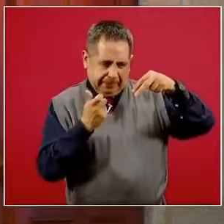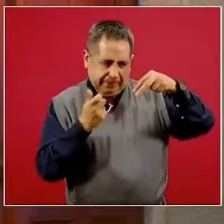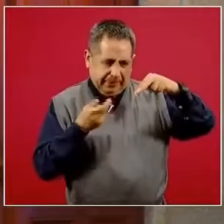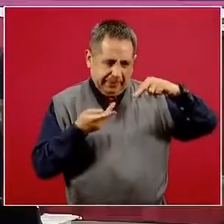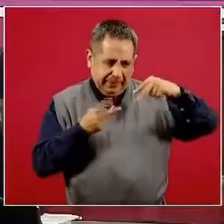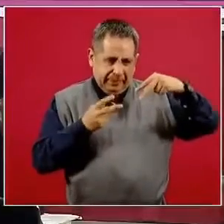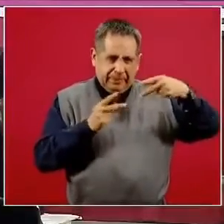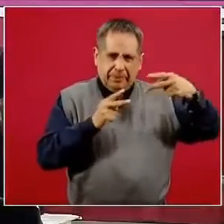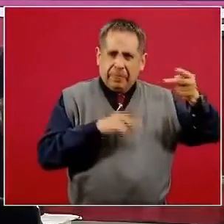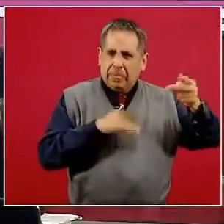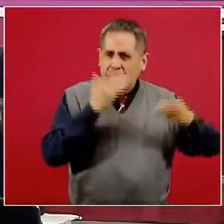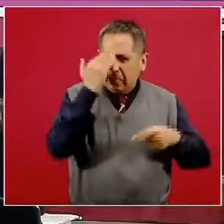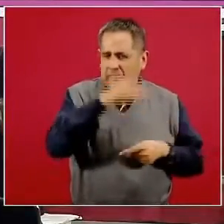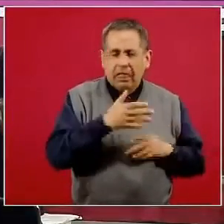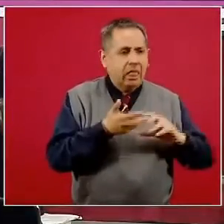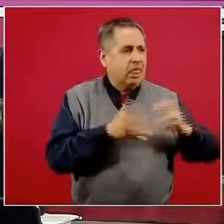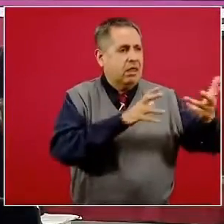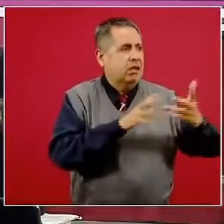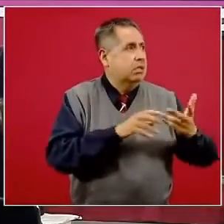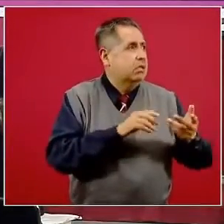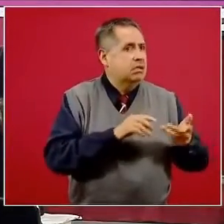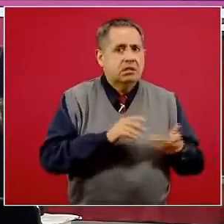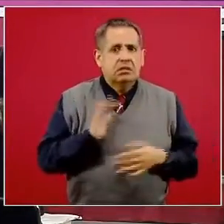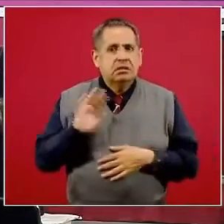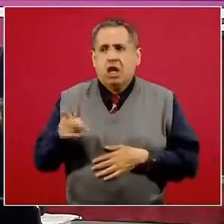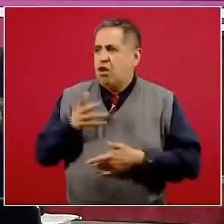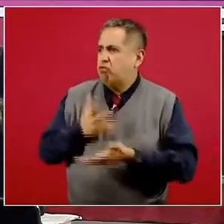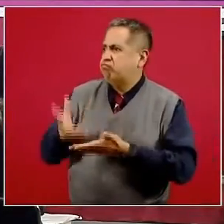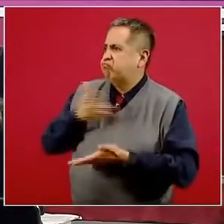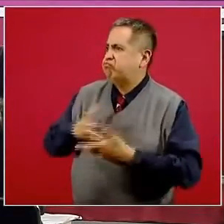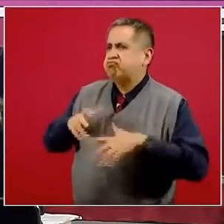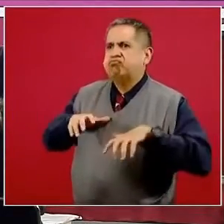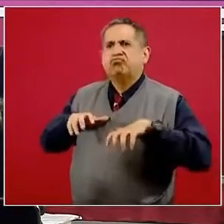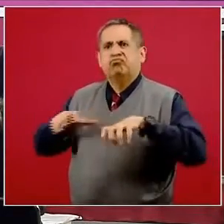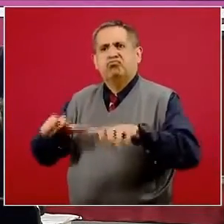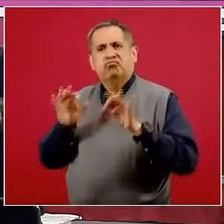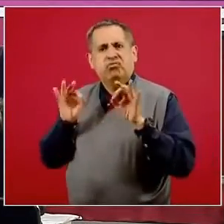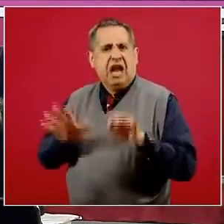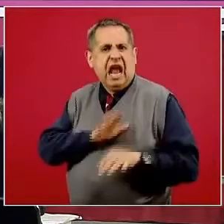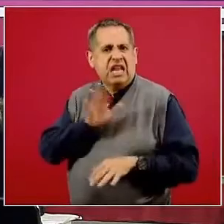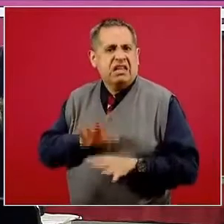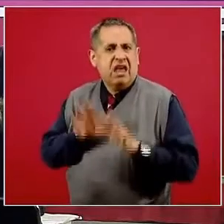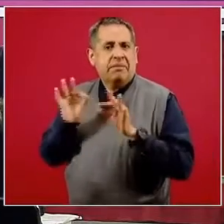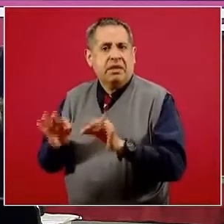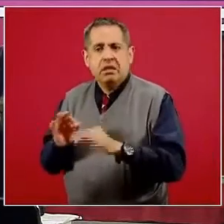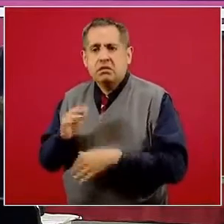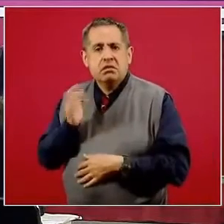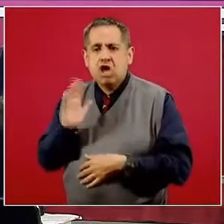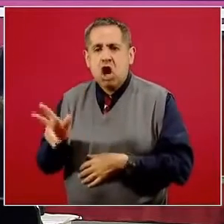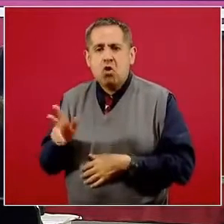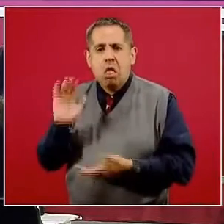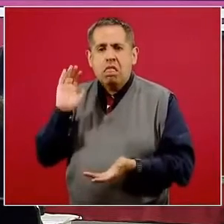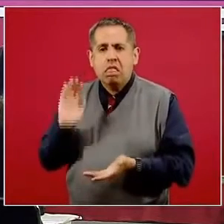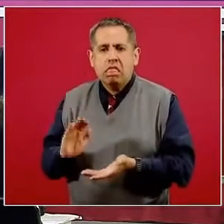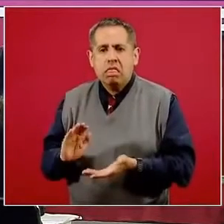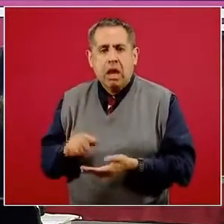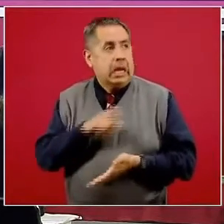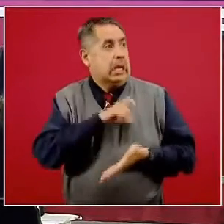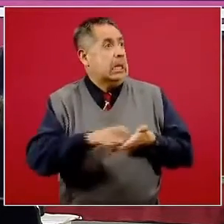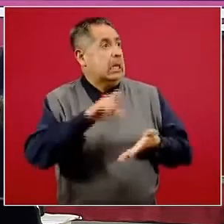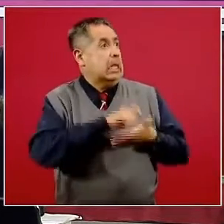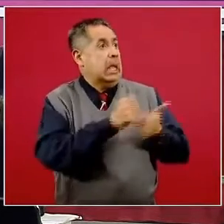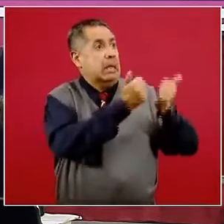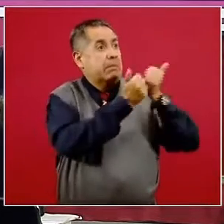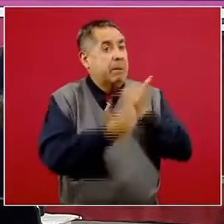fue perdiendo la capacidad soberana de controlar la calidad de los alimentos, sino que se empezaron a